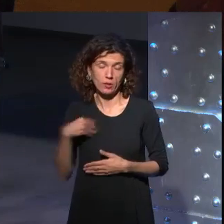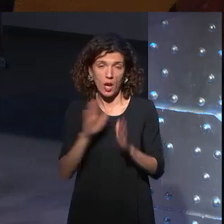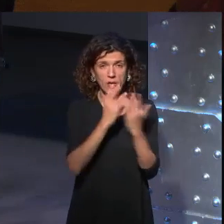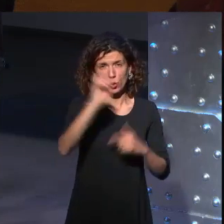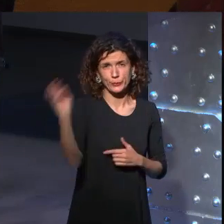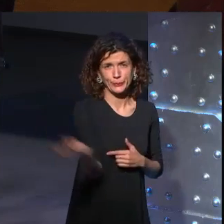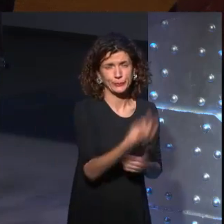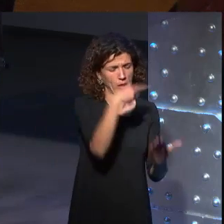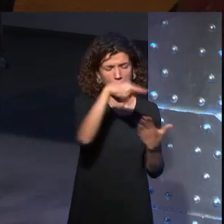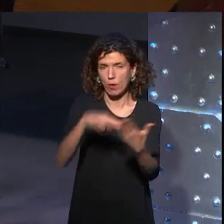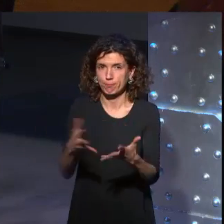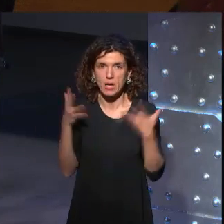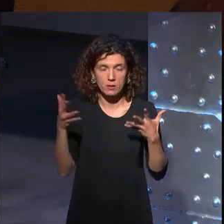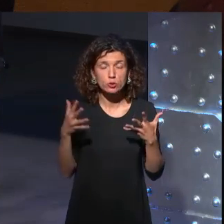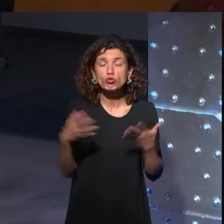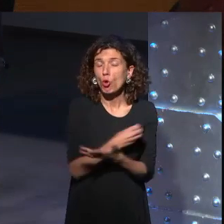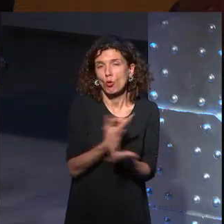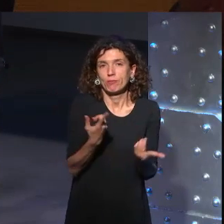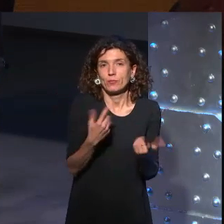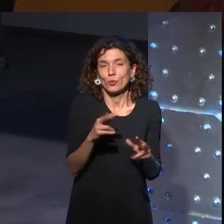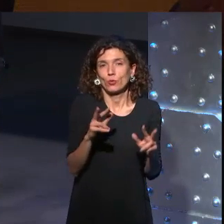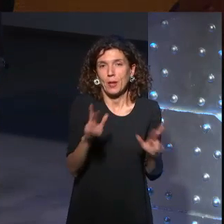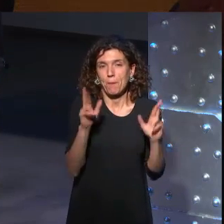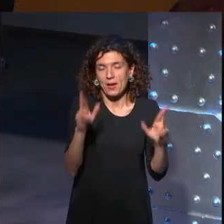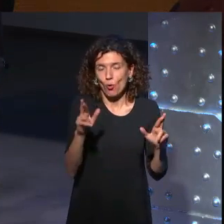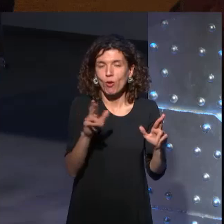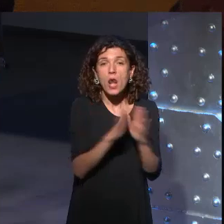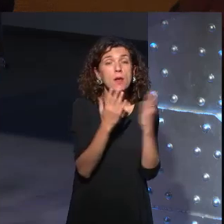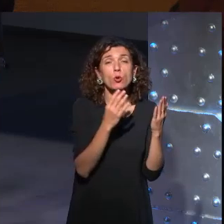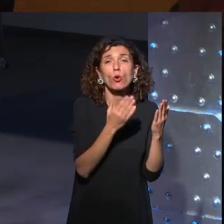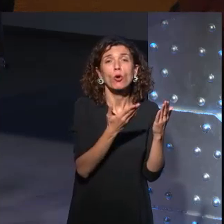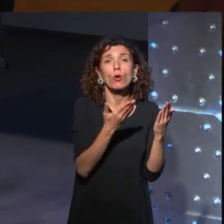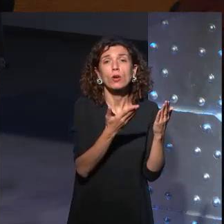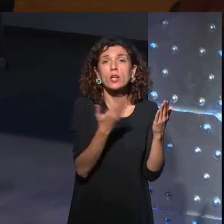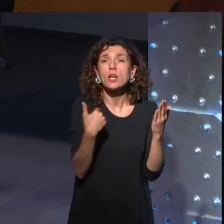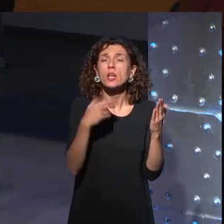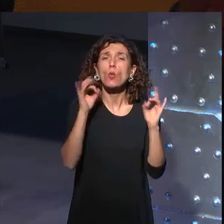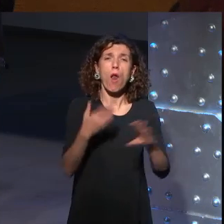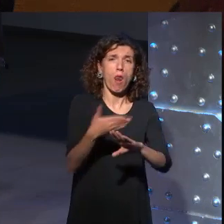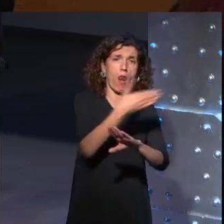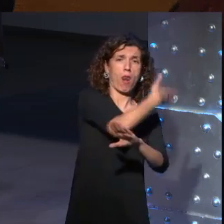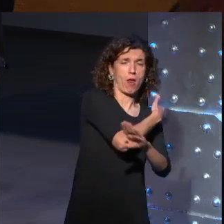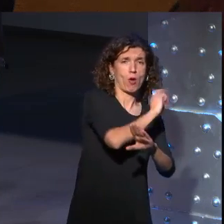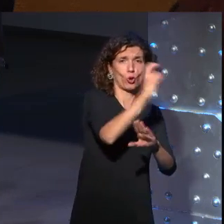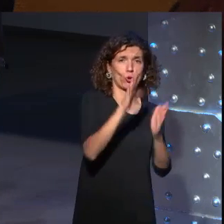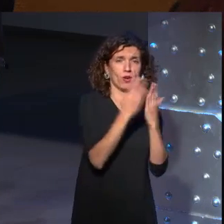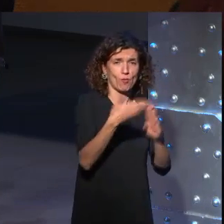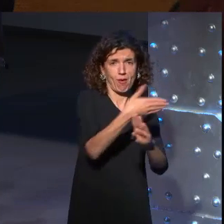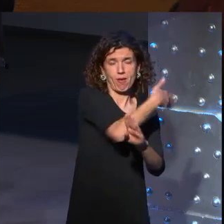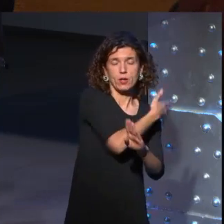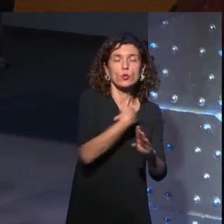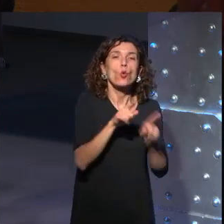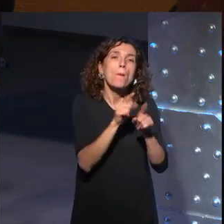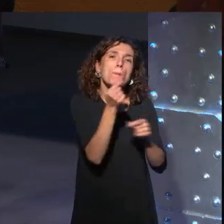tuyas. Y bueno, tengo todas tus obras y espero que, ya te digo, sea como todas las anteriores o mucho más, como estáis diciendo, pero la